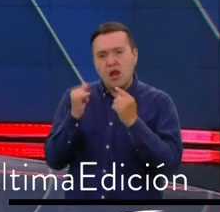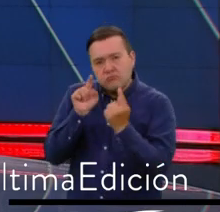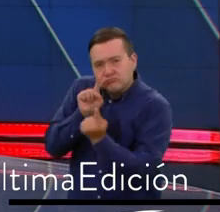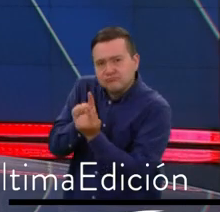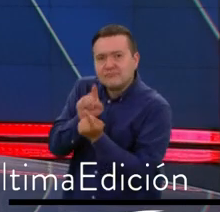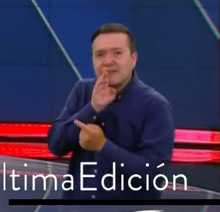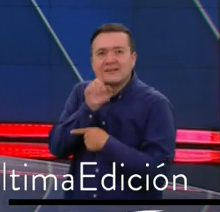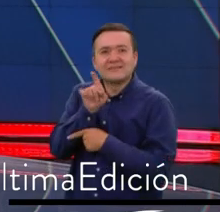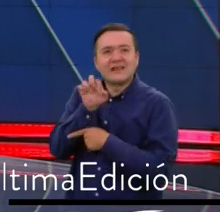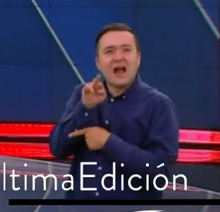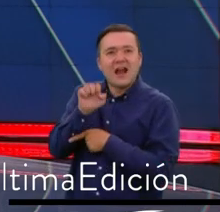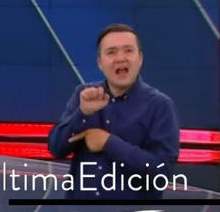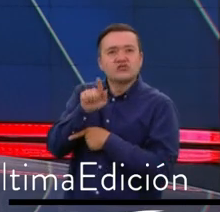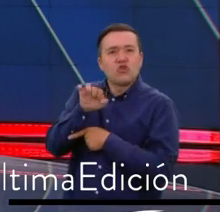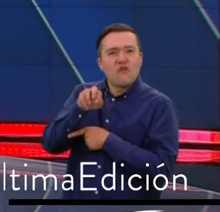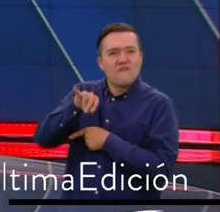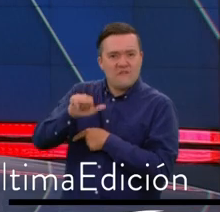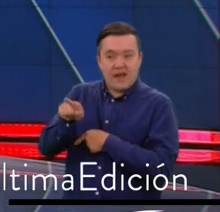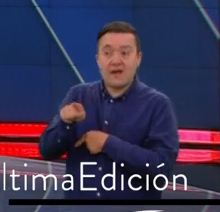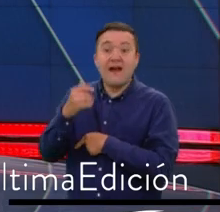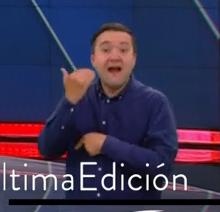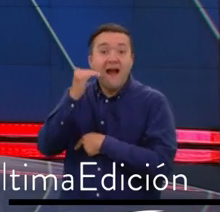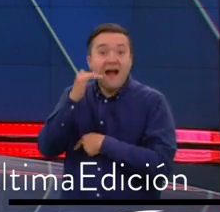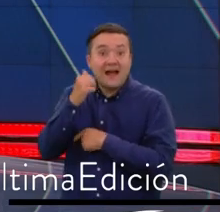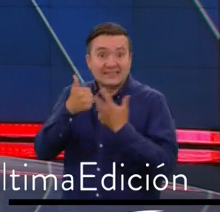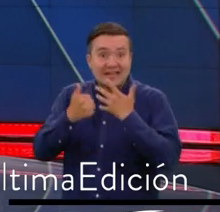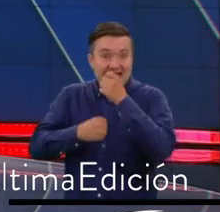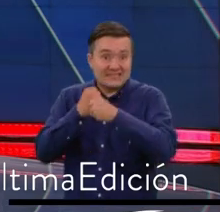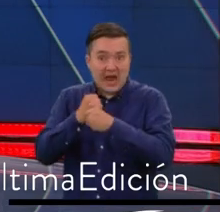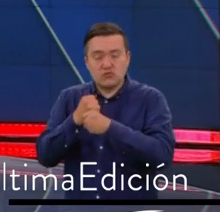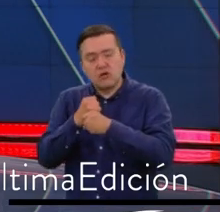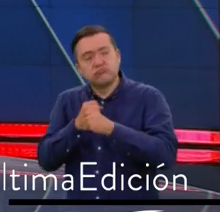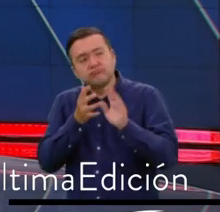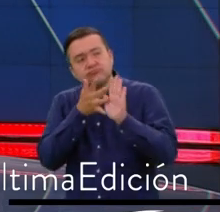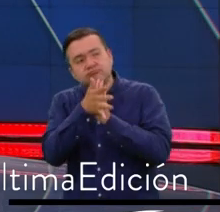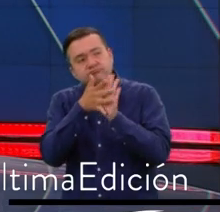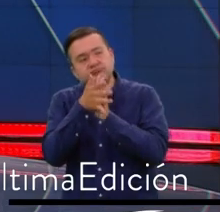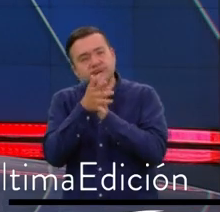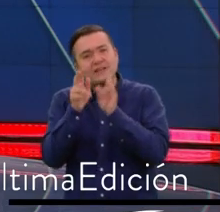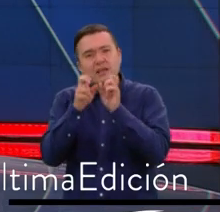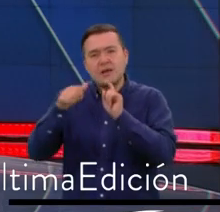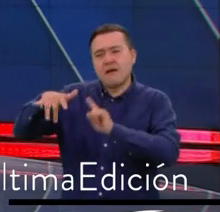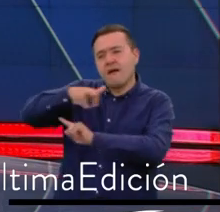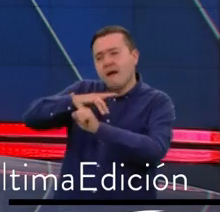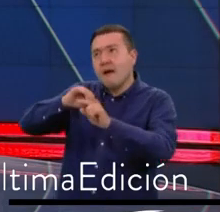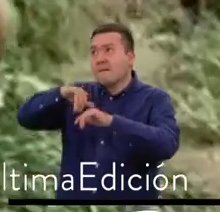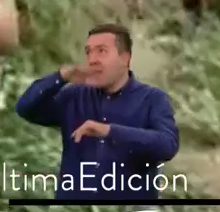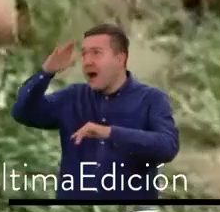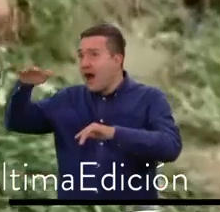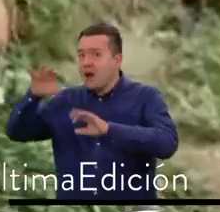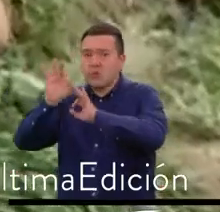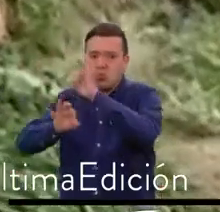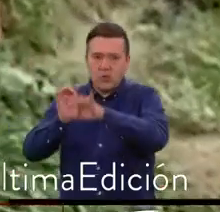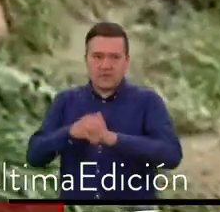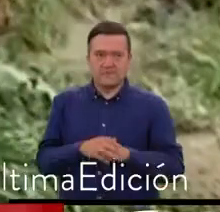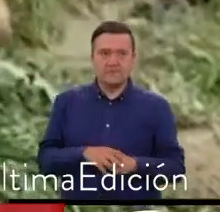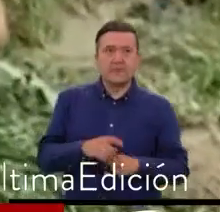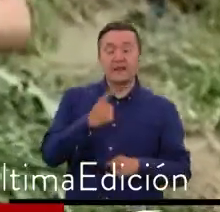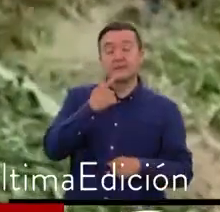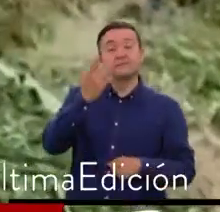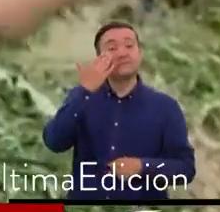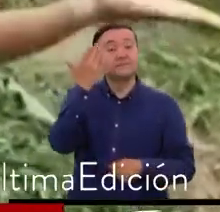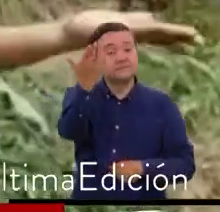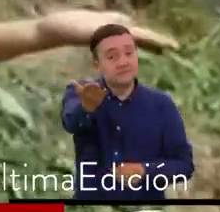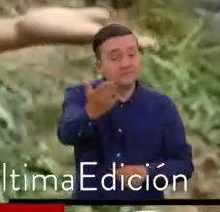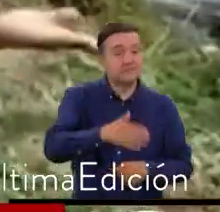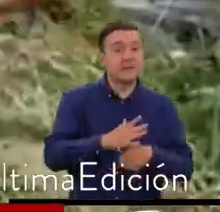de 6 años que días atrás en El Periodista Soy Yo le envió un mensaje en el que pedía no talar más árboles. Pero señor ministro, hay un